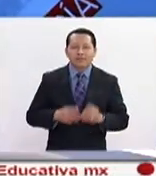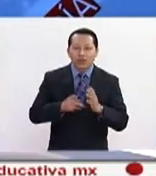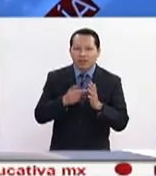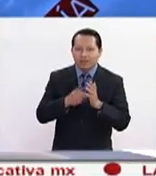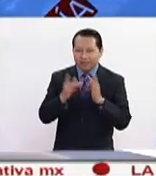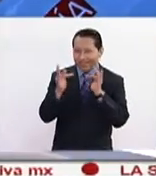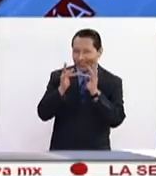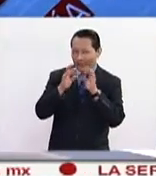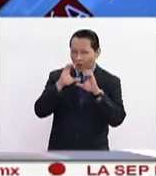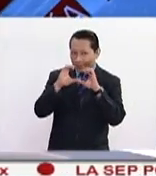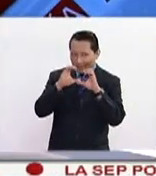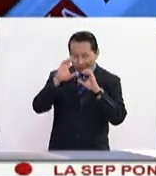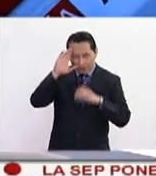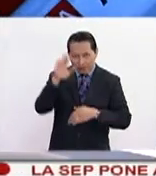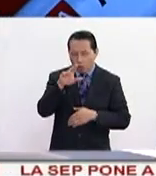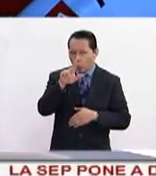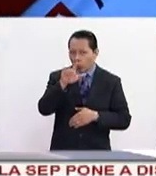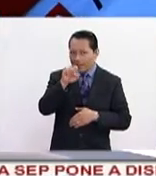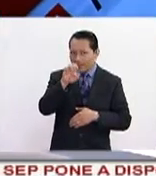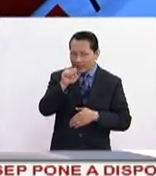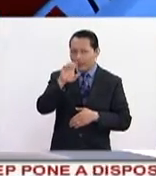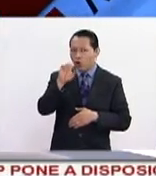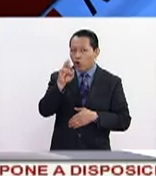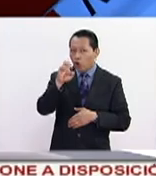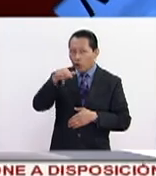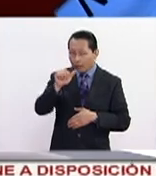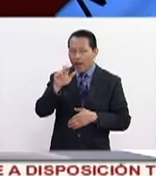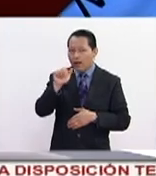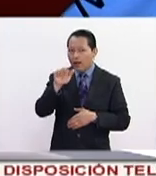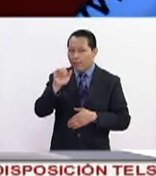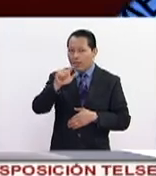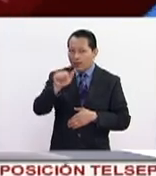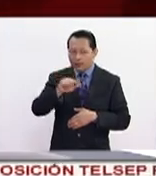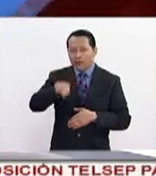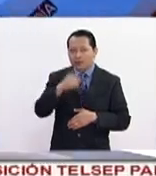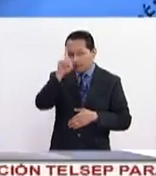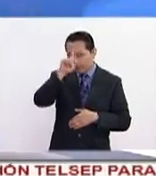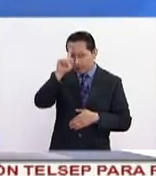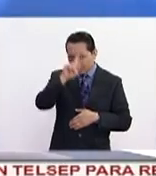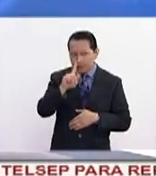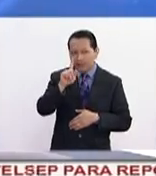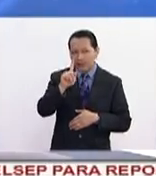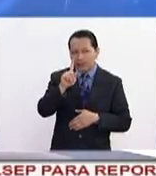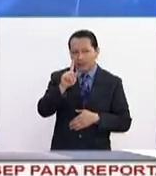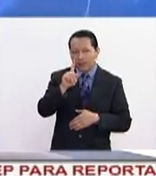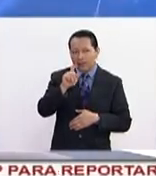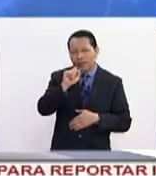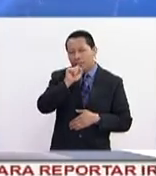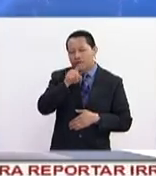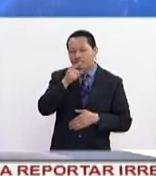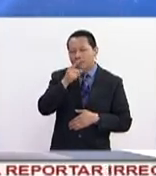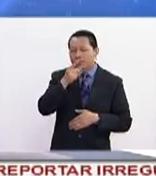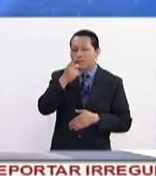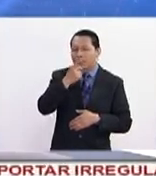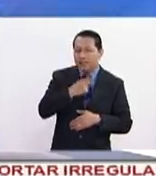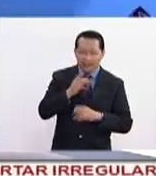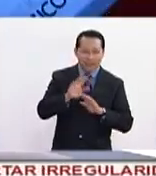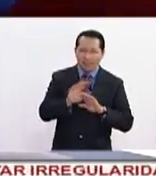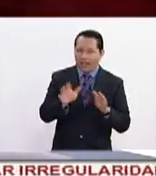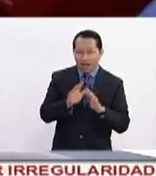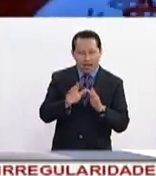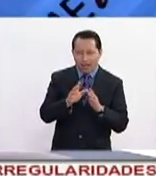Retomamos la comunicación con el maestro Ulises Corona Ramírez, él es asesor de la... me dicen que ya no tenemos la